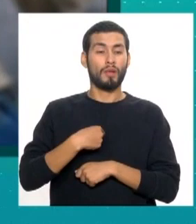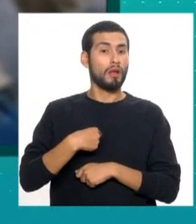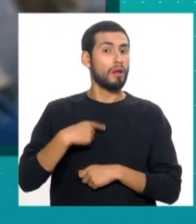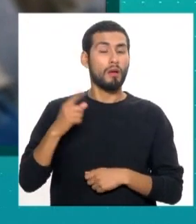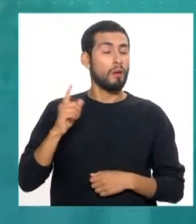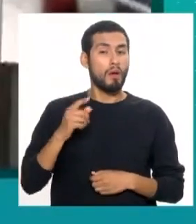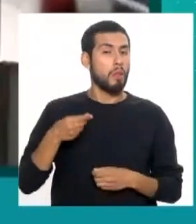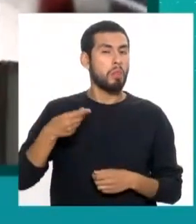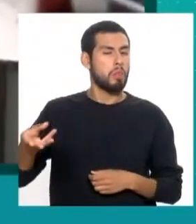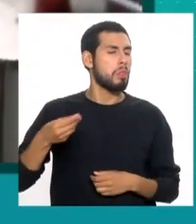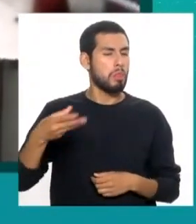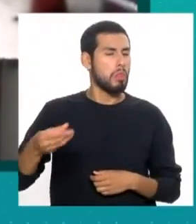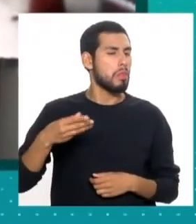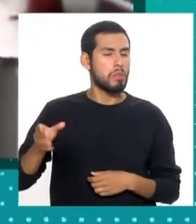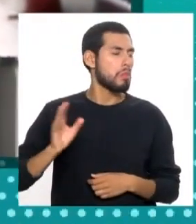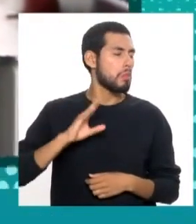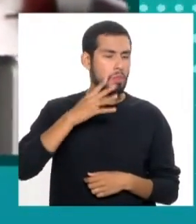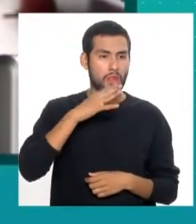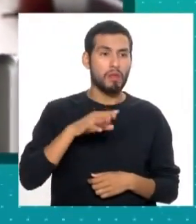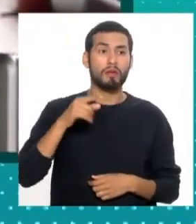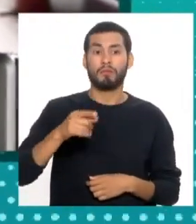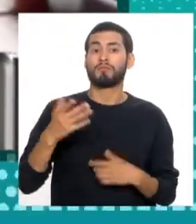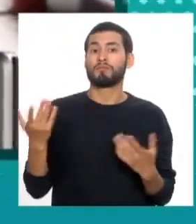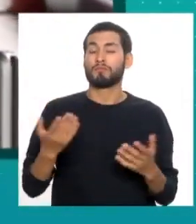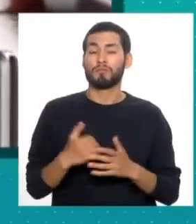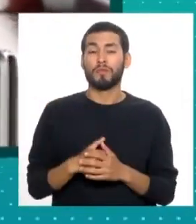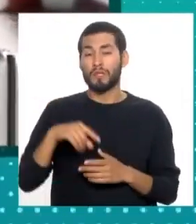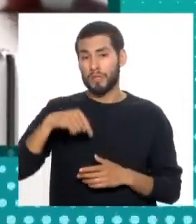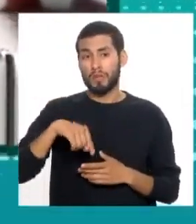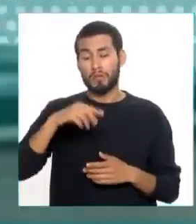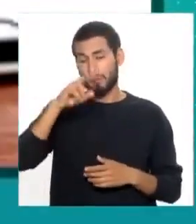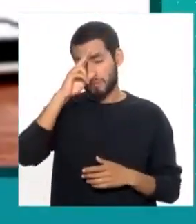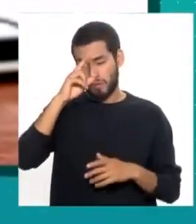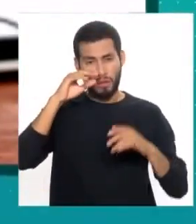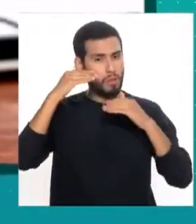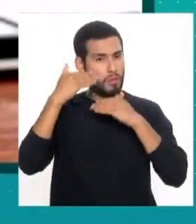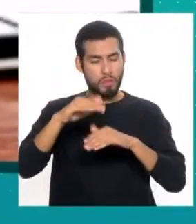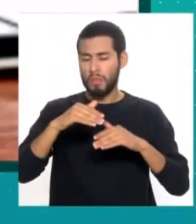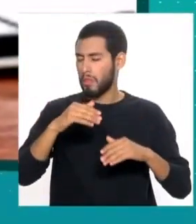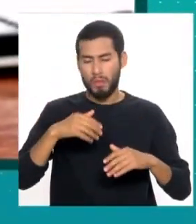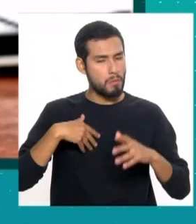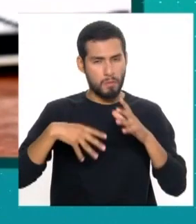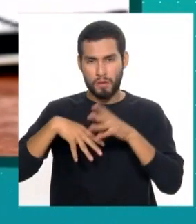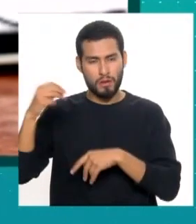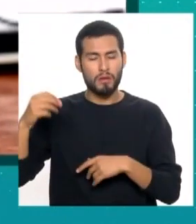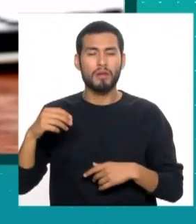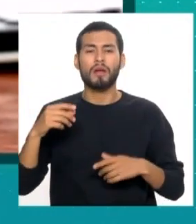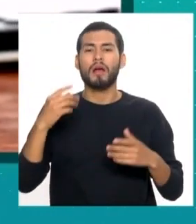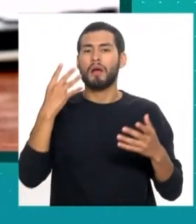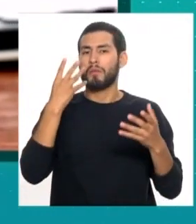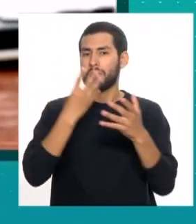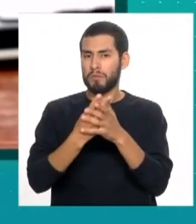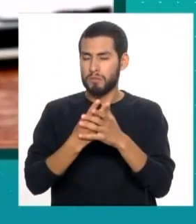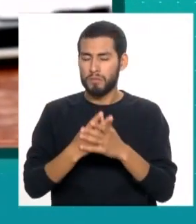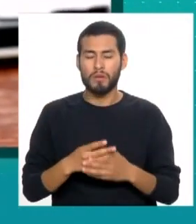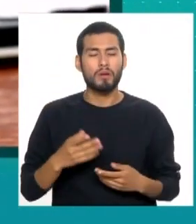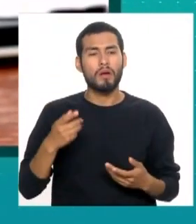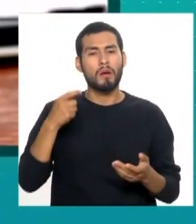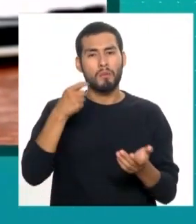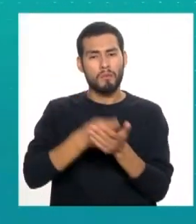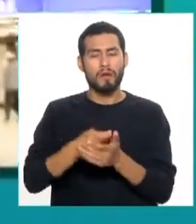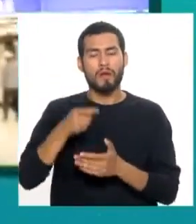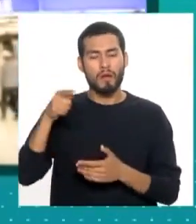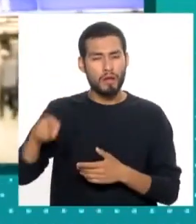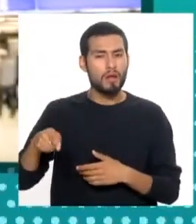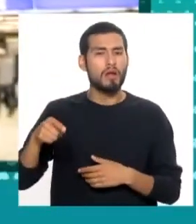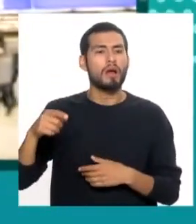de alimentos va desde el impedimento de salida del país, pena privativa de la libertad, pago de reparación